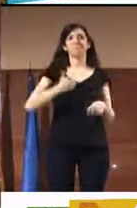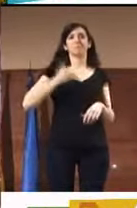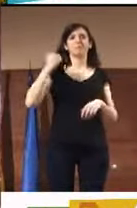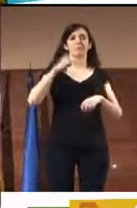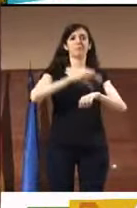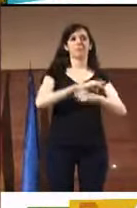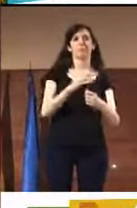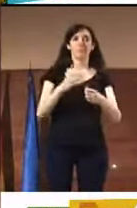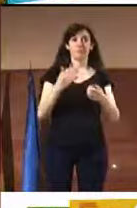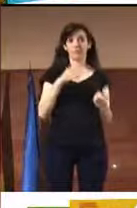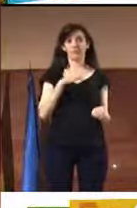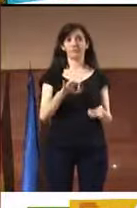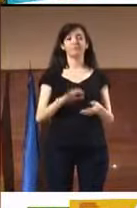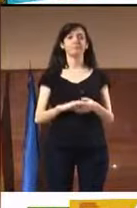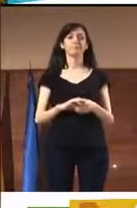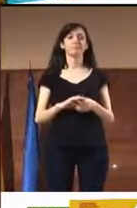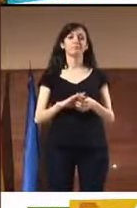del brazo.